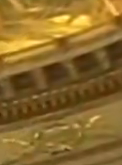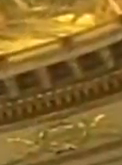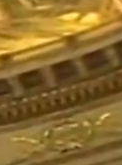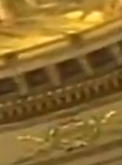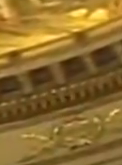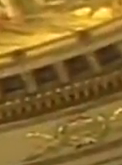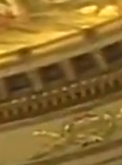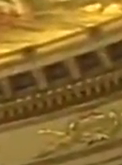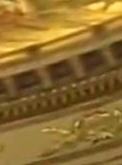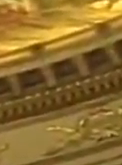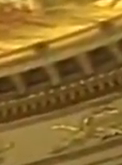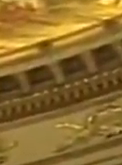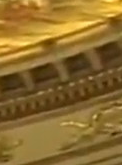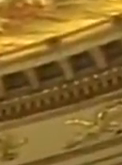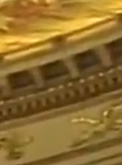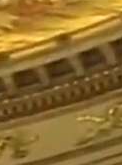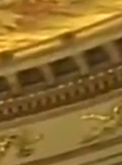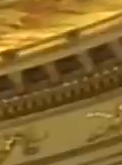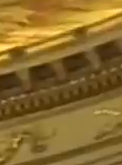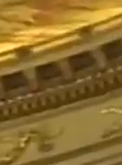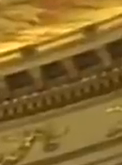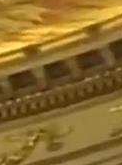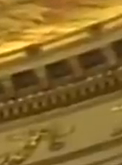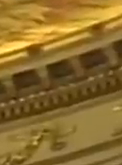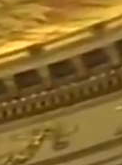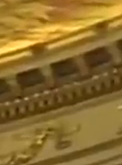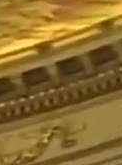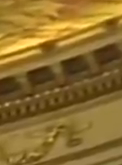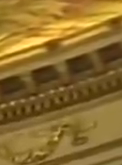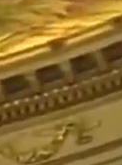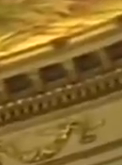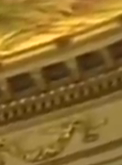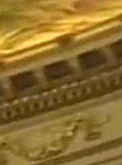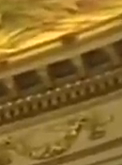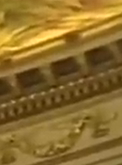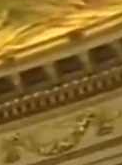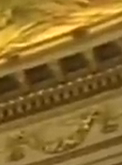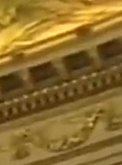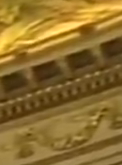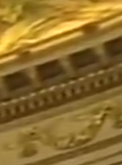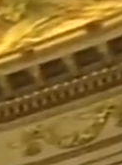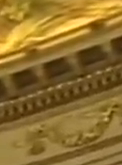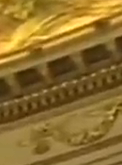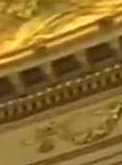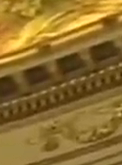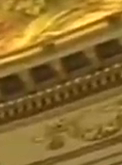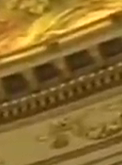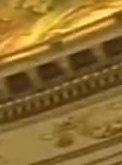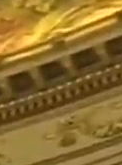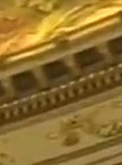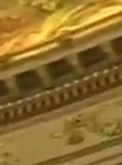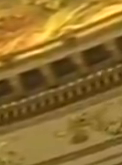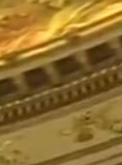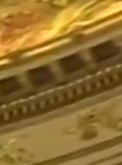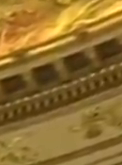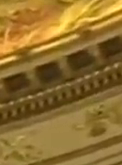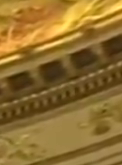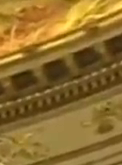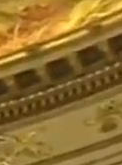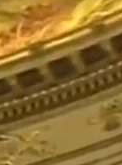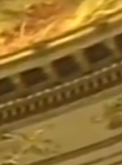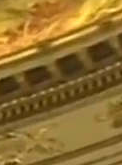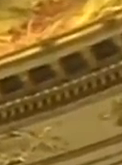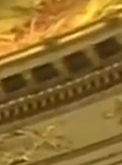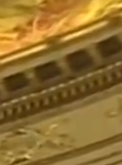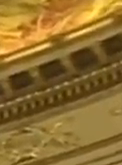importante comisión, el hombre del kiosco. Verás, la última vez que lo vi en estos espacios fue en la Filben, celebrada en